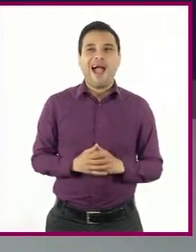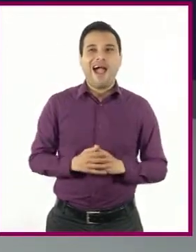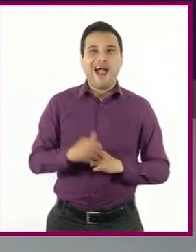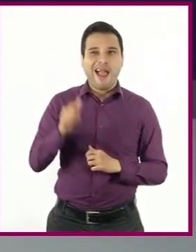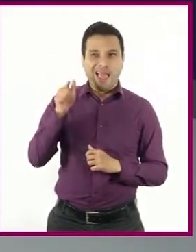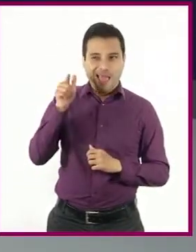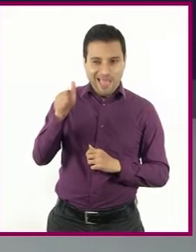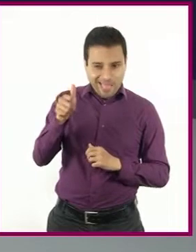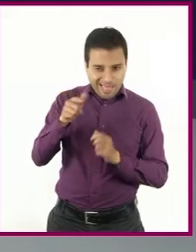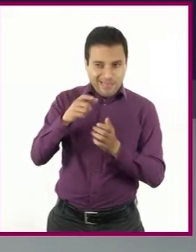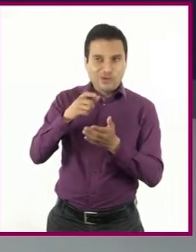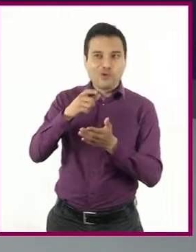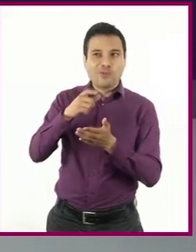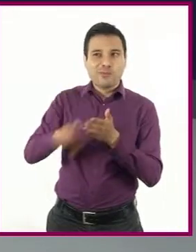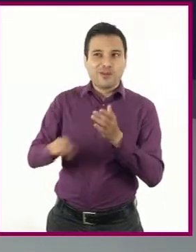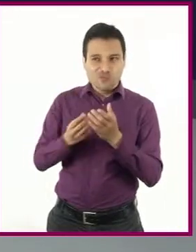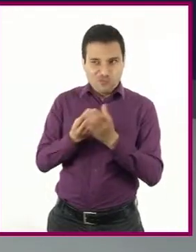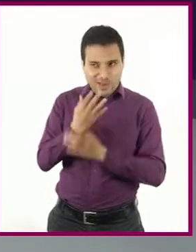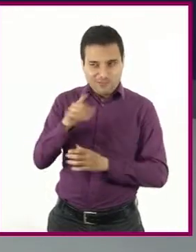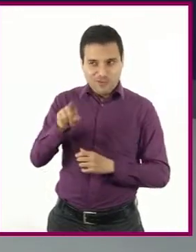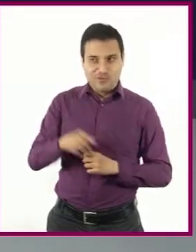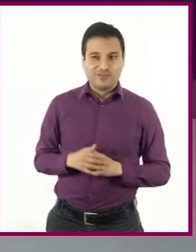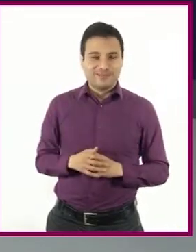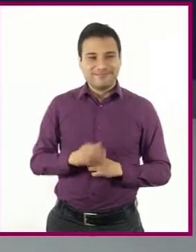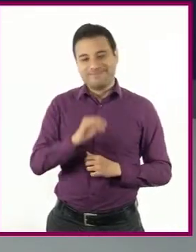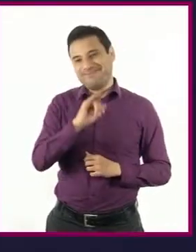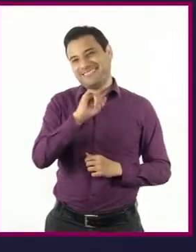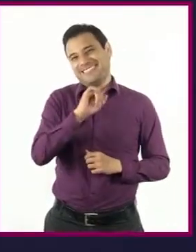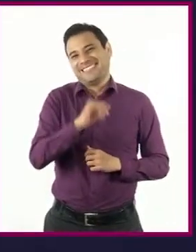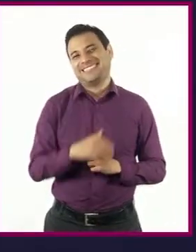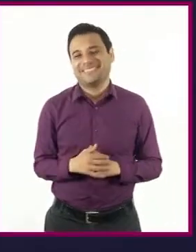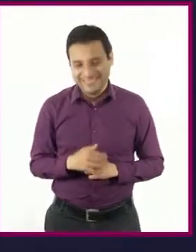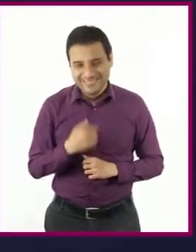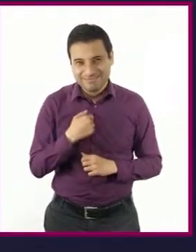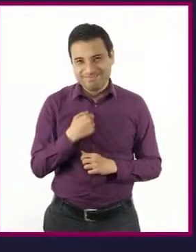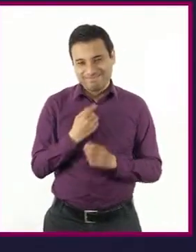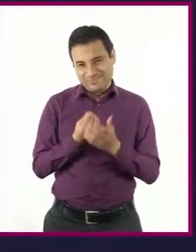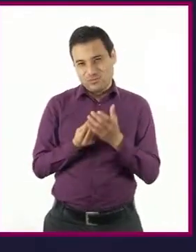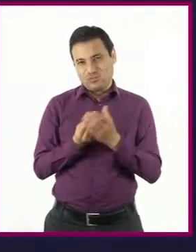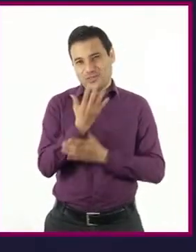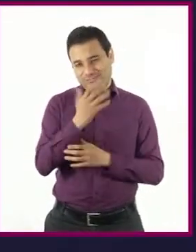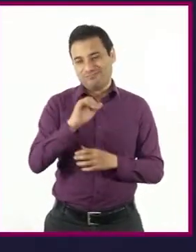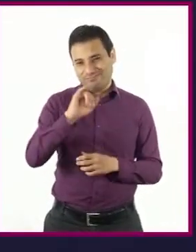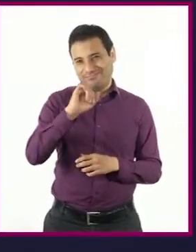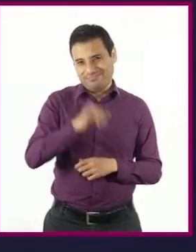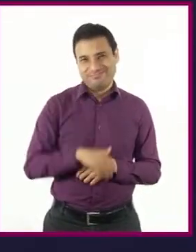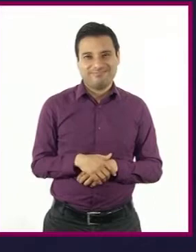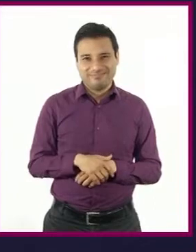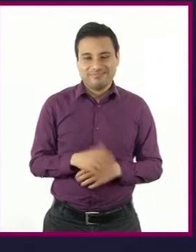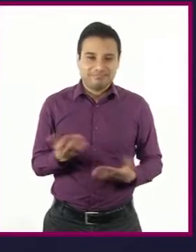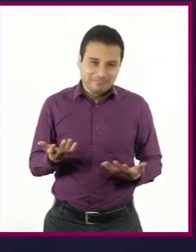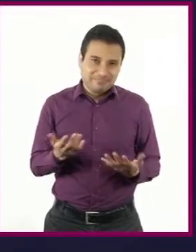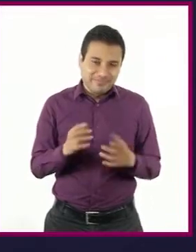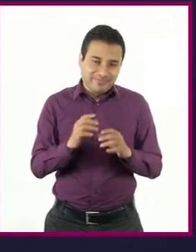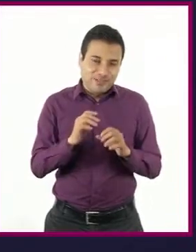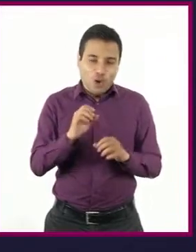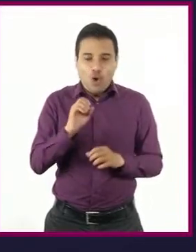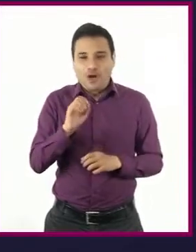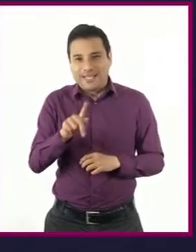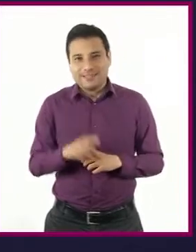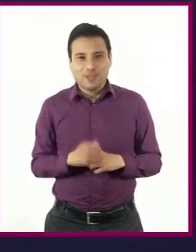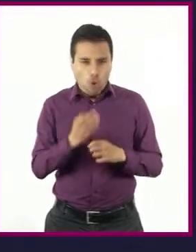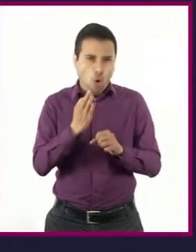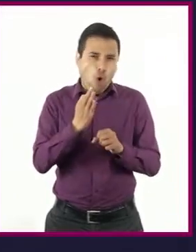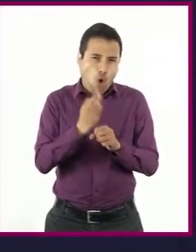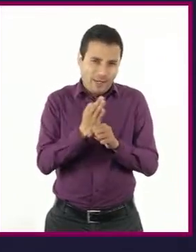adquirido recientemente, ¿eh? Has descubierto que lo estoy estrenando. Aprovechemos este pequeño incidente para iniciar